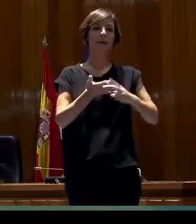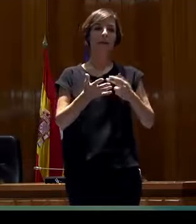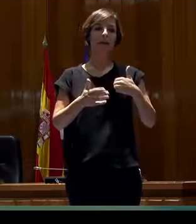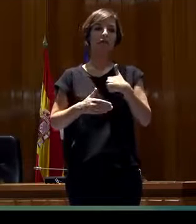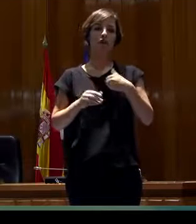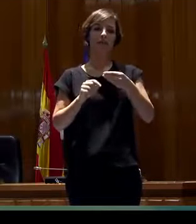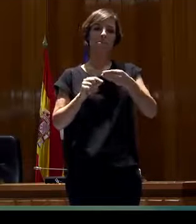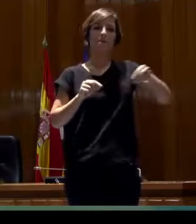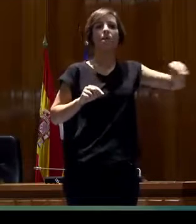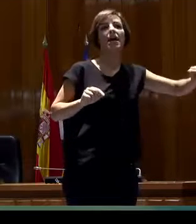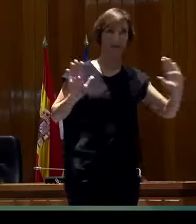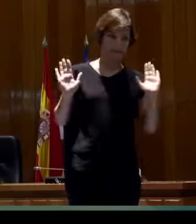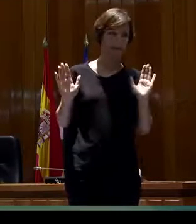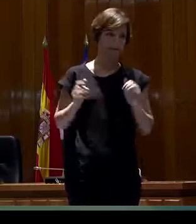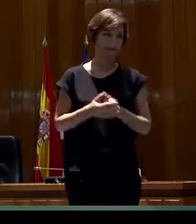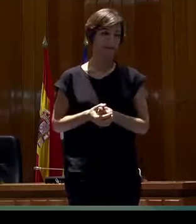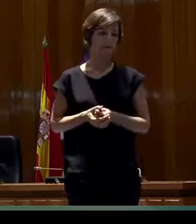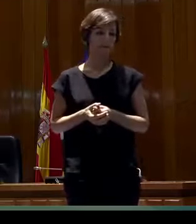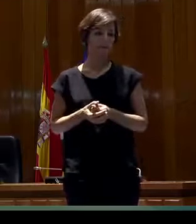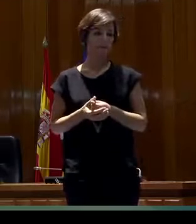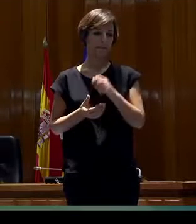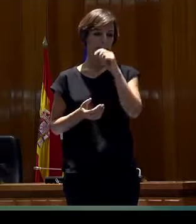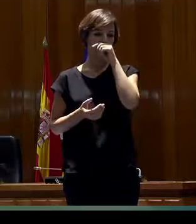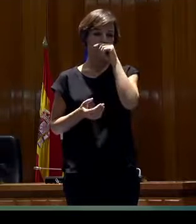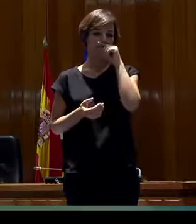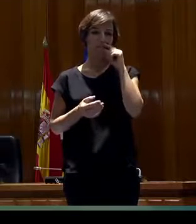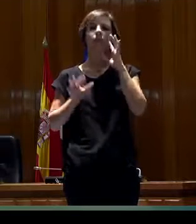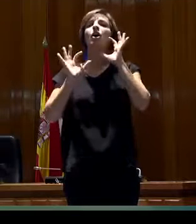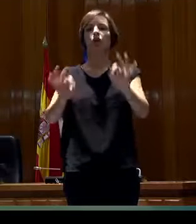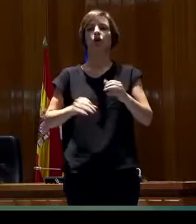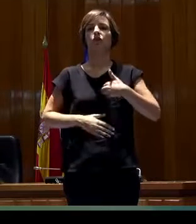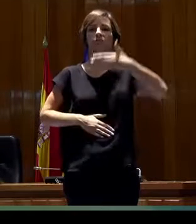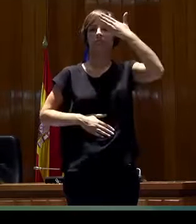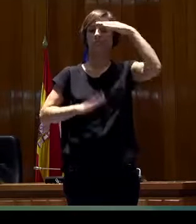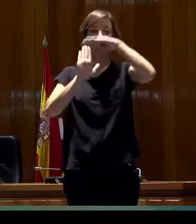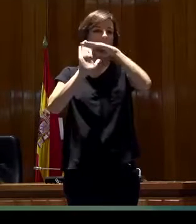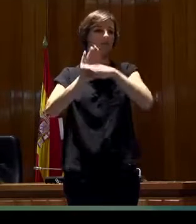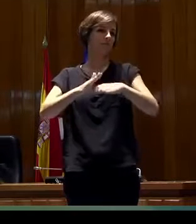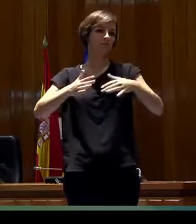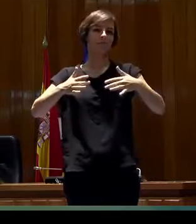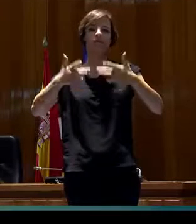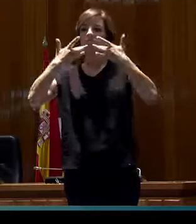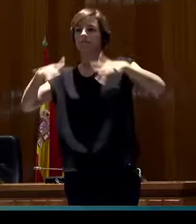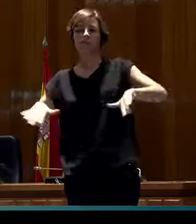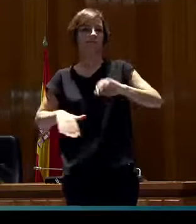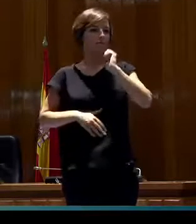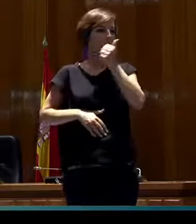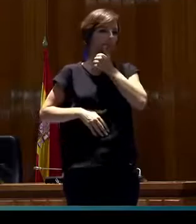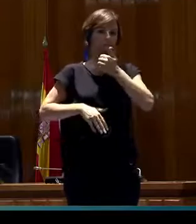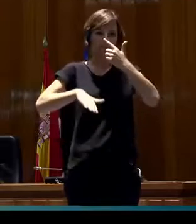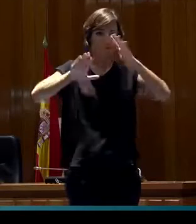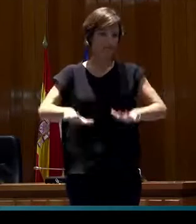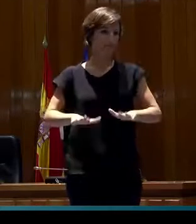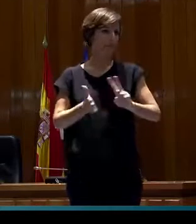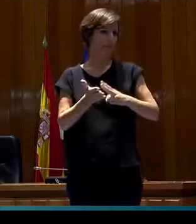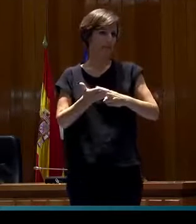presenciales. Partiendo, lógicamente, de los 3 principios fundamentales de neutralidad, confidencialidad y fidelidad que tiene el